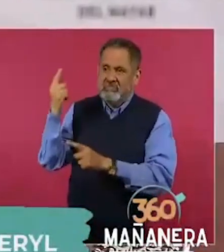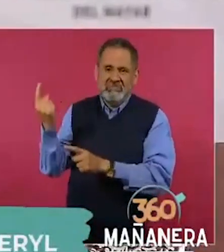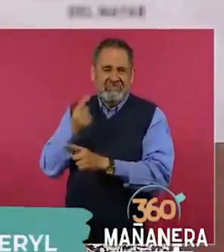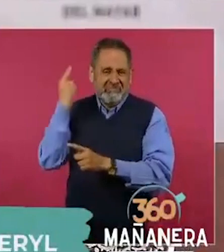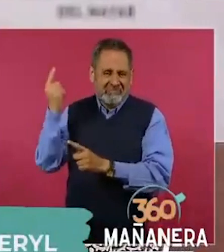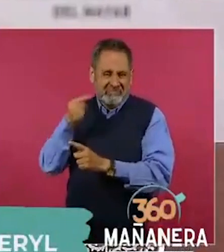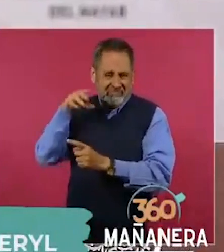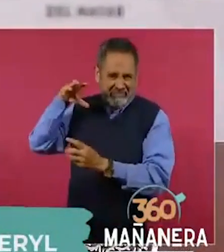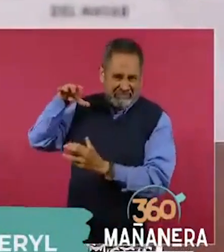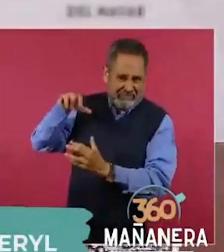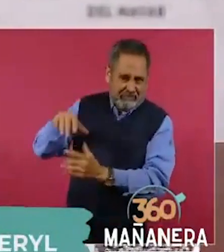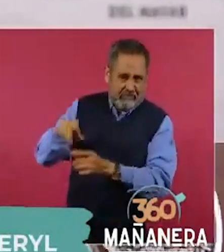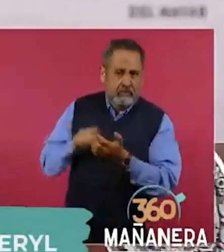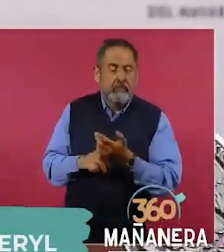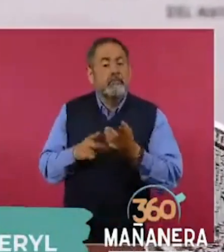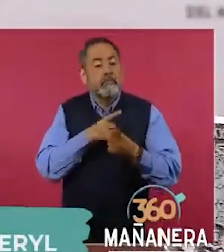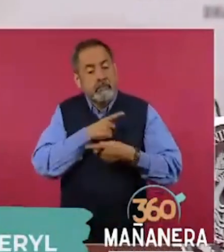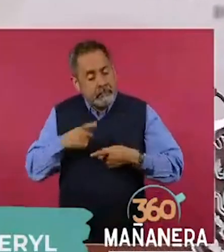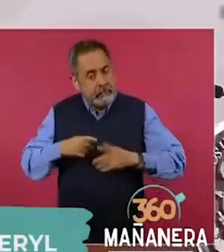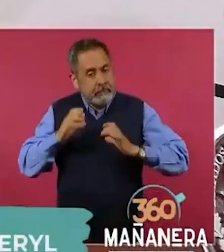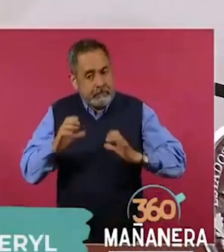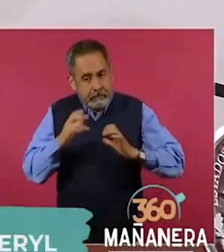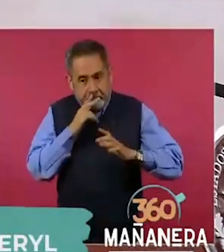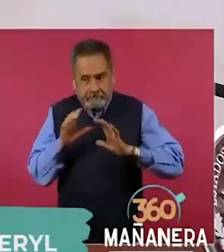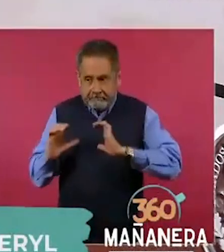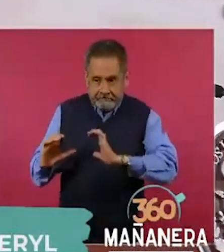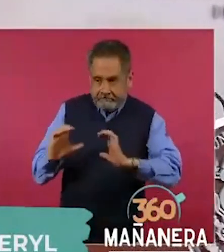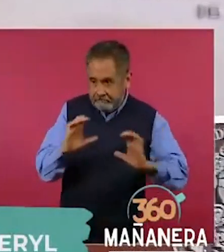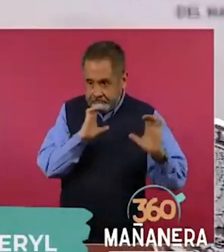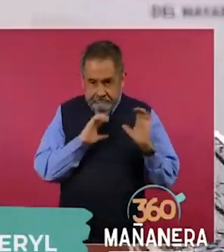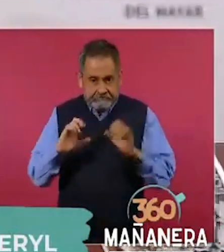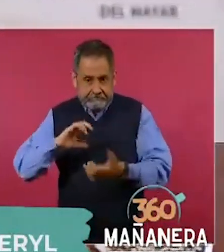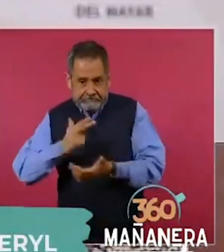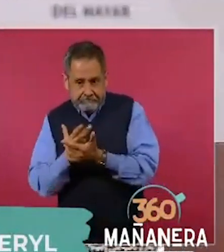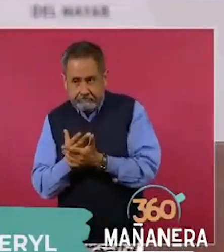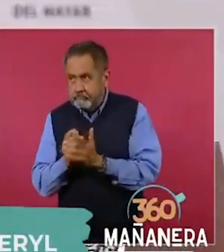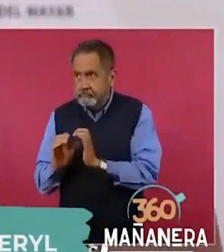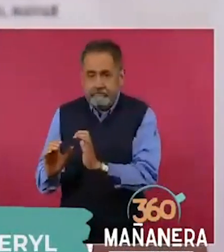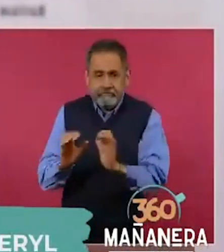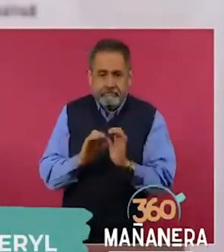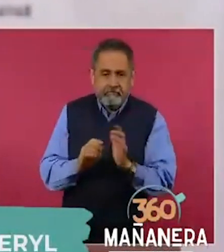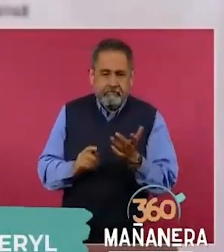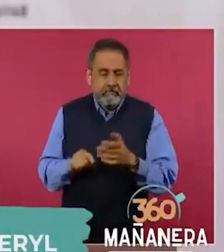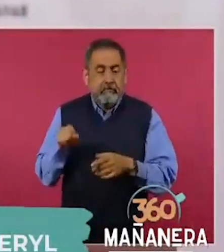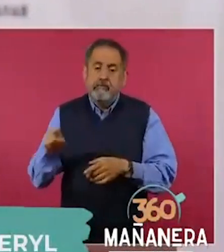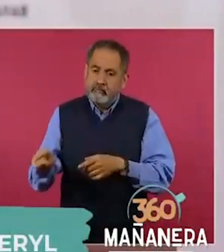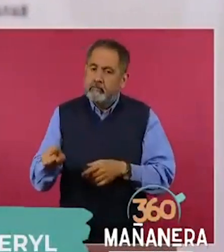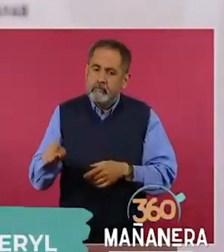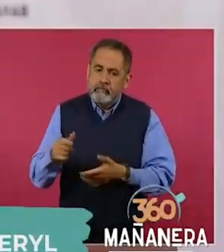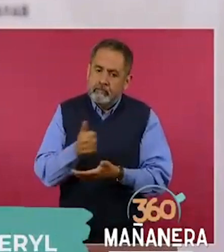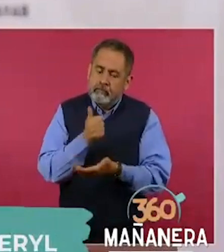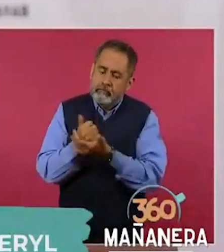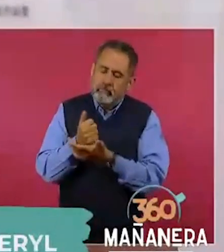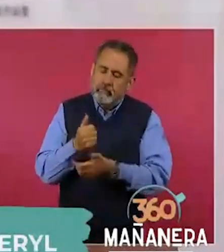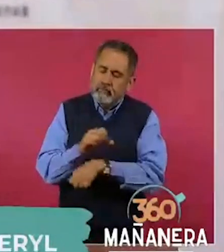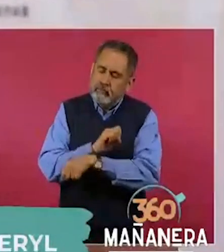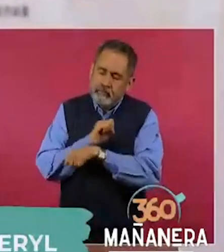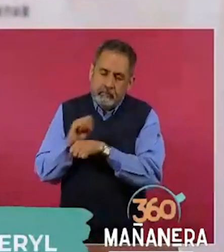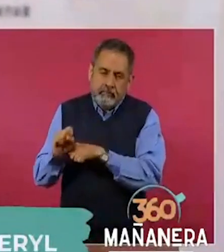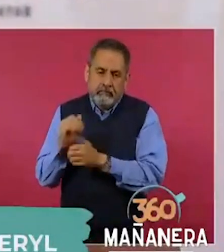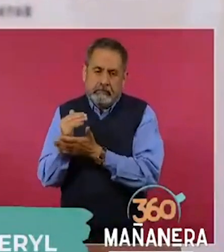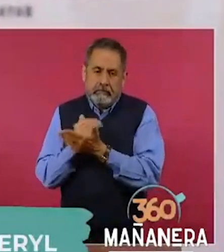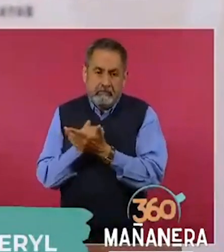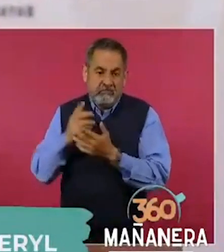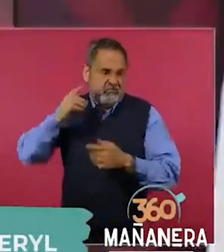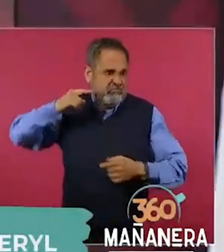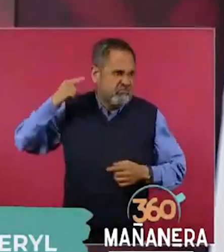eh tenemos que cuidar Chetumal que es frágil ante